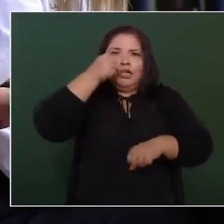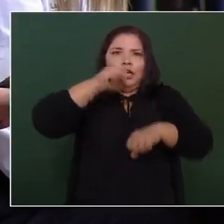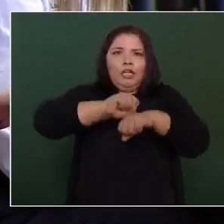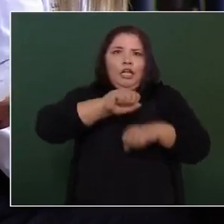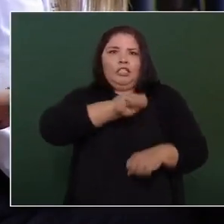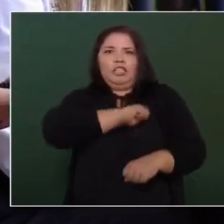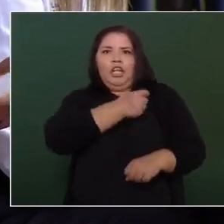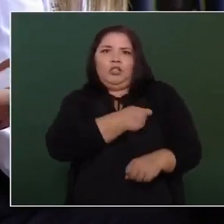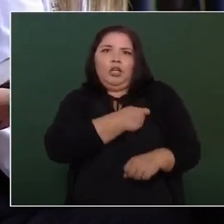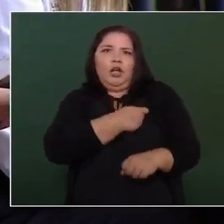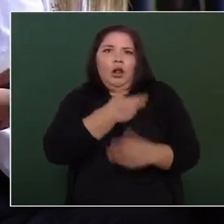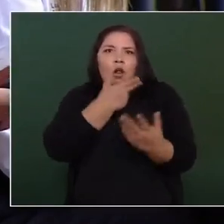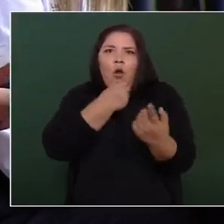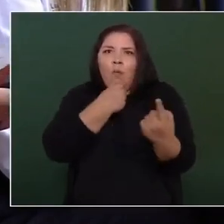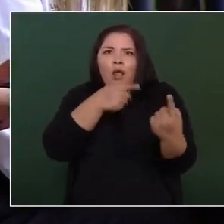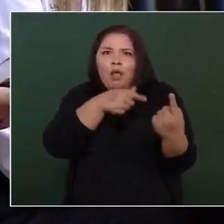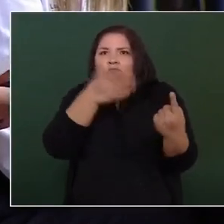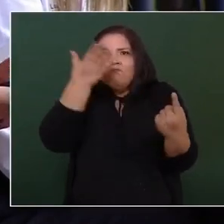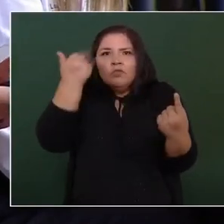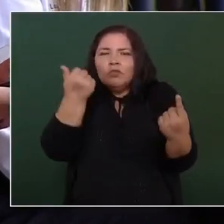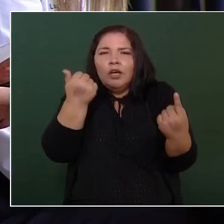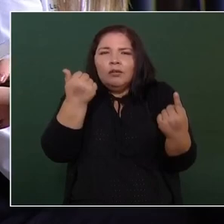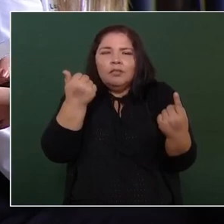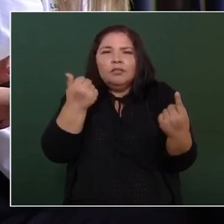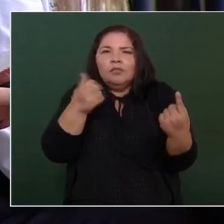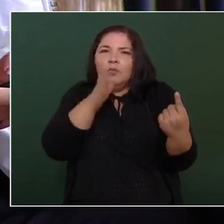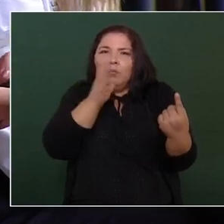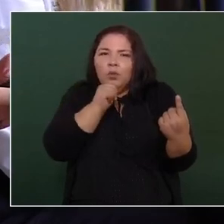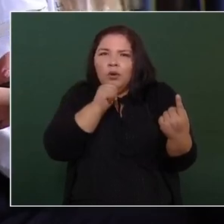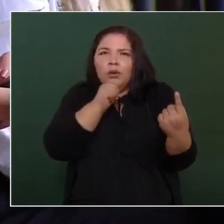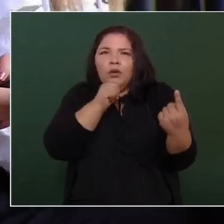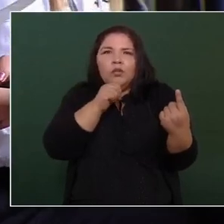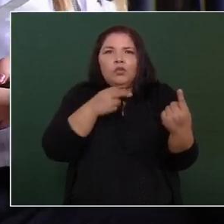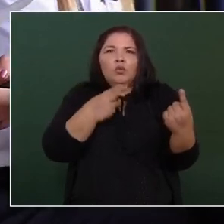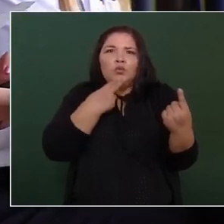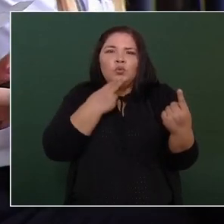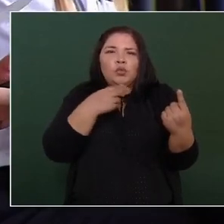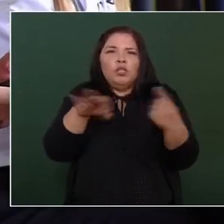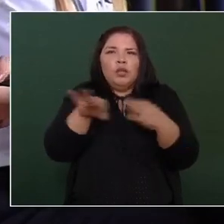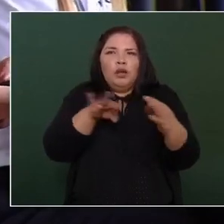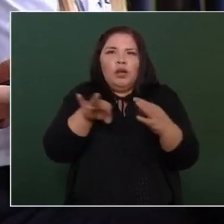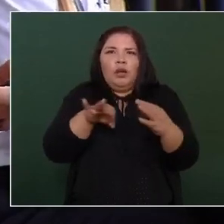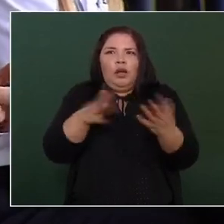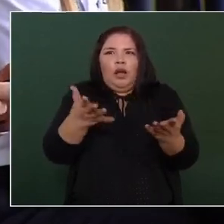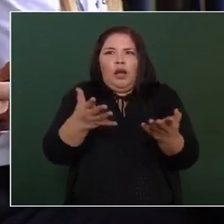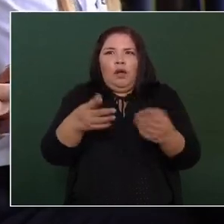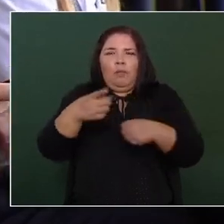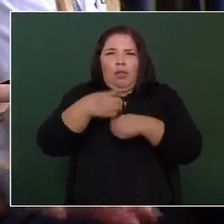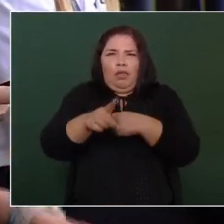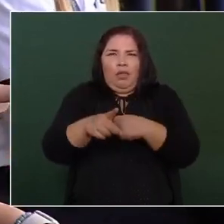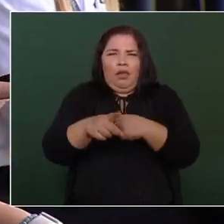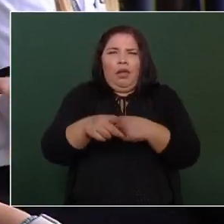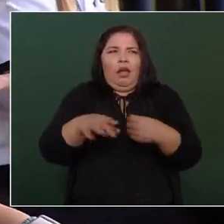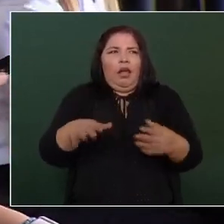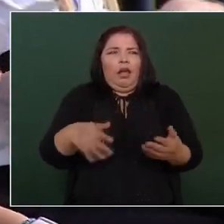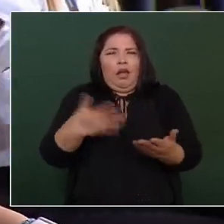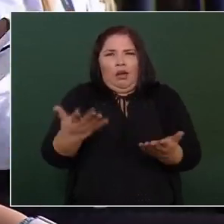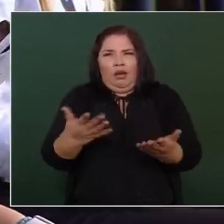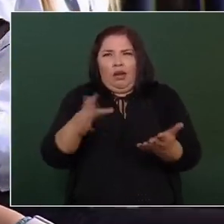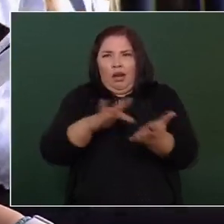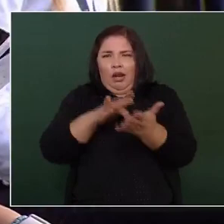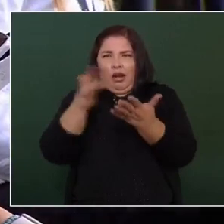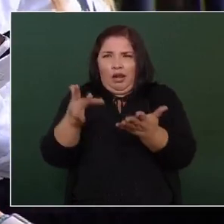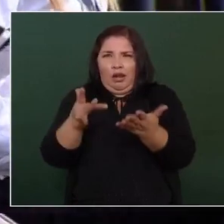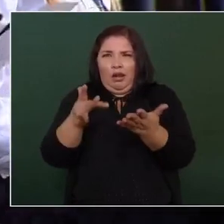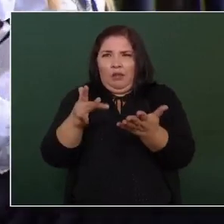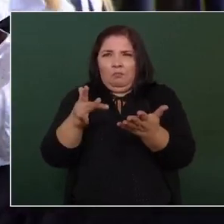no funcionó este hombre, por más que le buscó. No funcionó, ¿y qué va a pasar? No va a dañar una administración, y aparte debe ser agradecido de